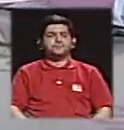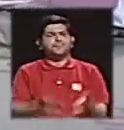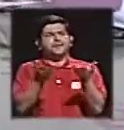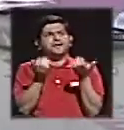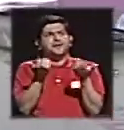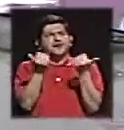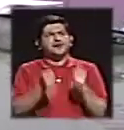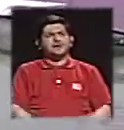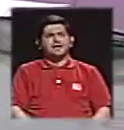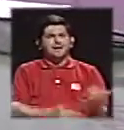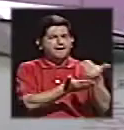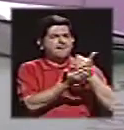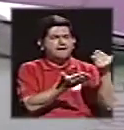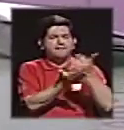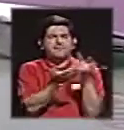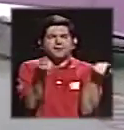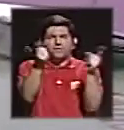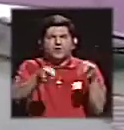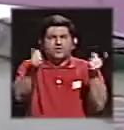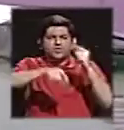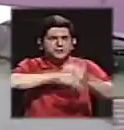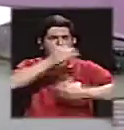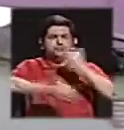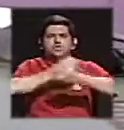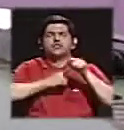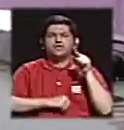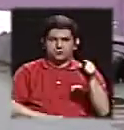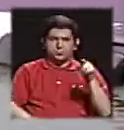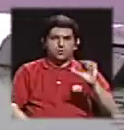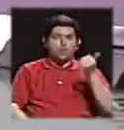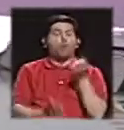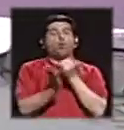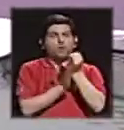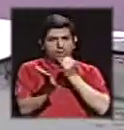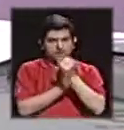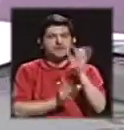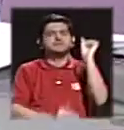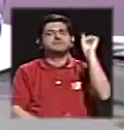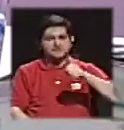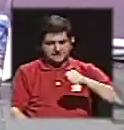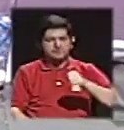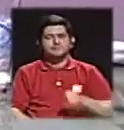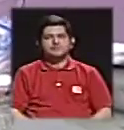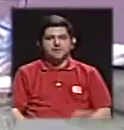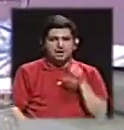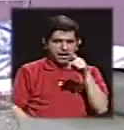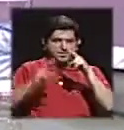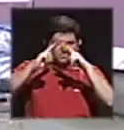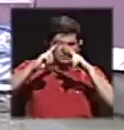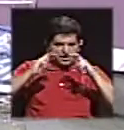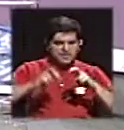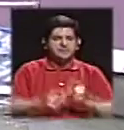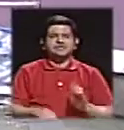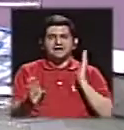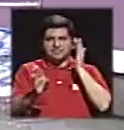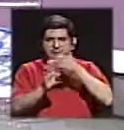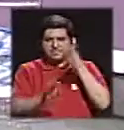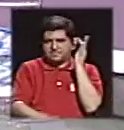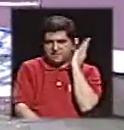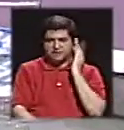quería era recoger lo que había pasado en estos procesos. Hay otras investigaciones que sí han investigado eso con las mujeres,